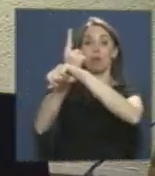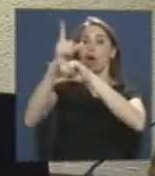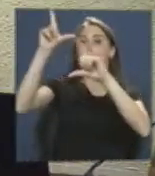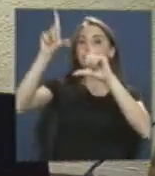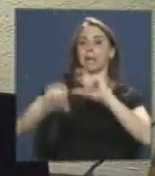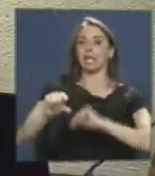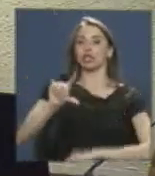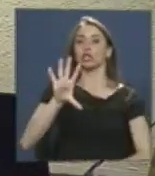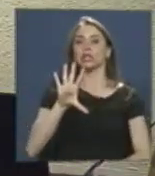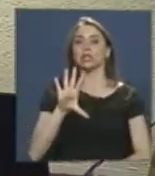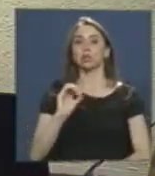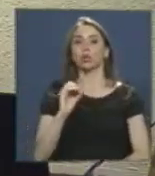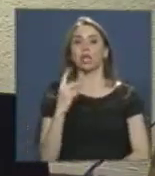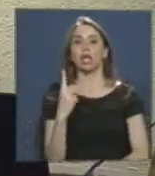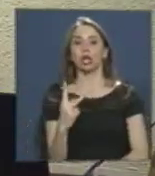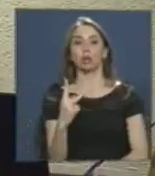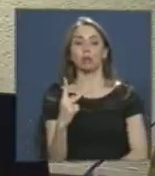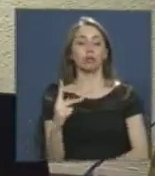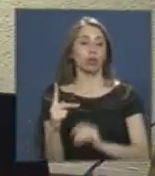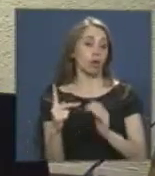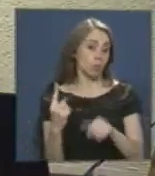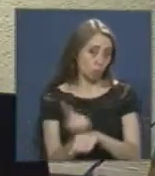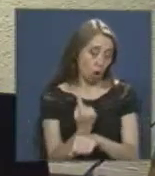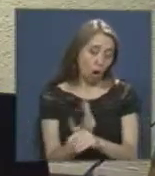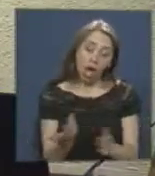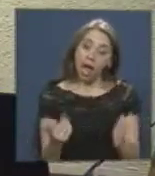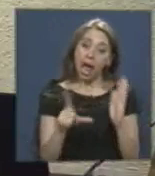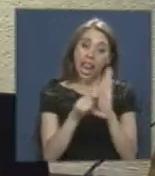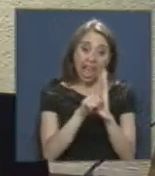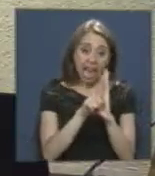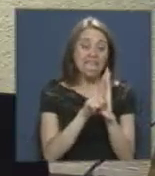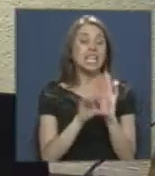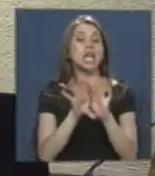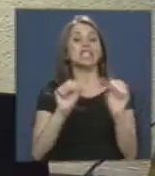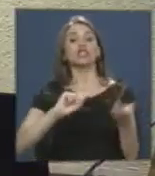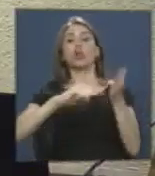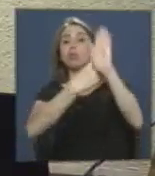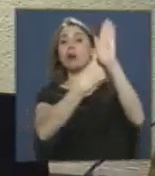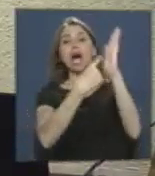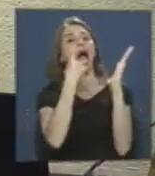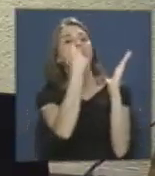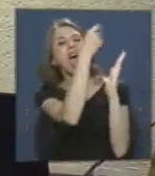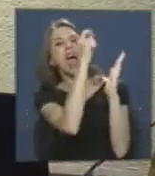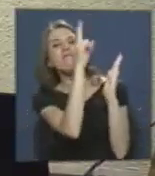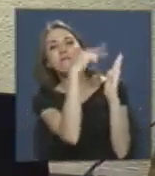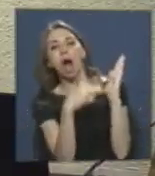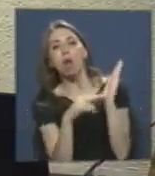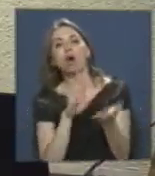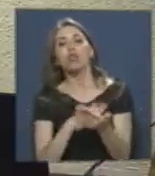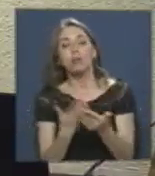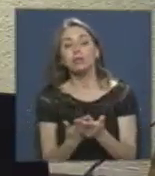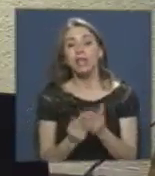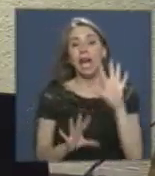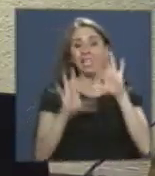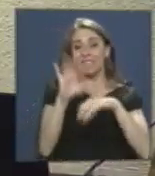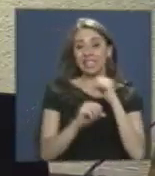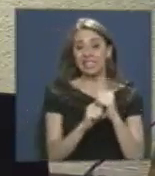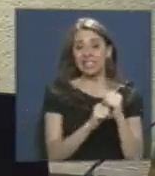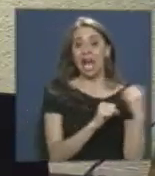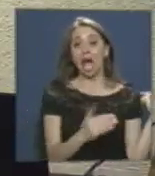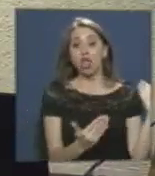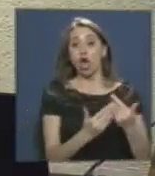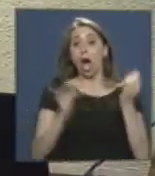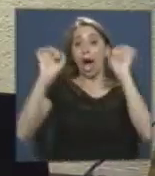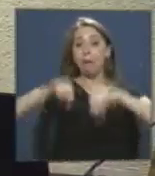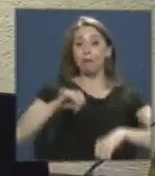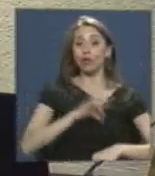hora porque las leyes tienen que ser evaluadas y después de 15 años con 60 kilómetros por hora en zonas